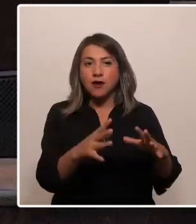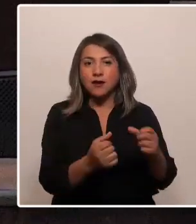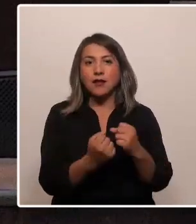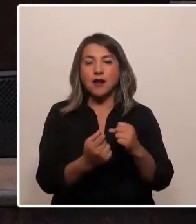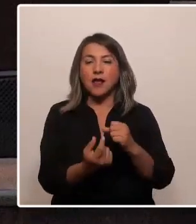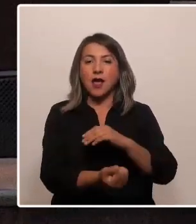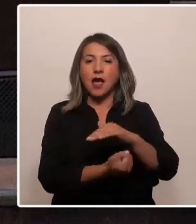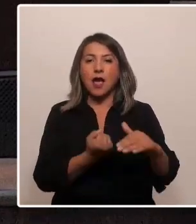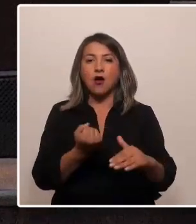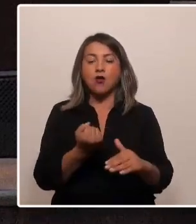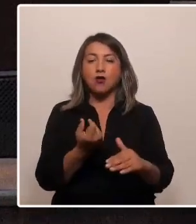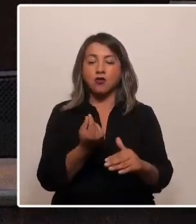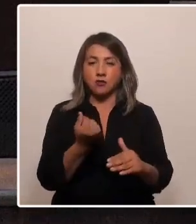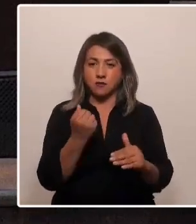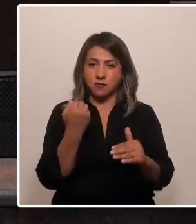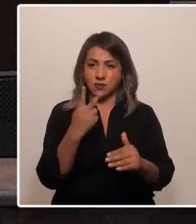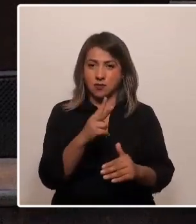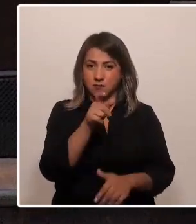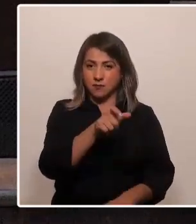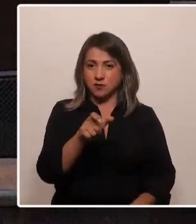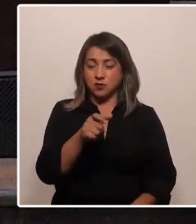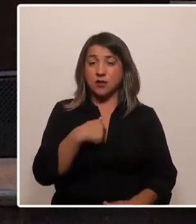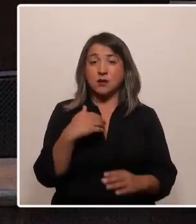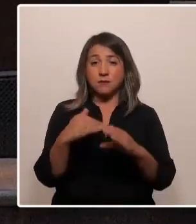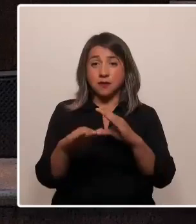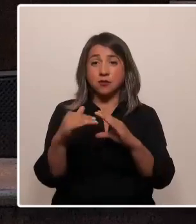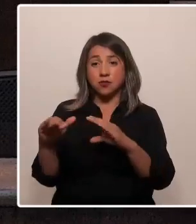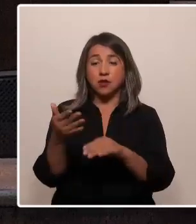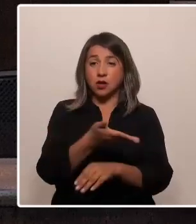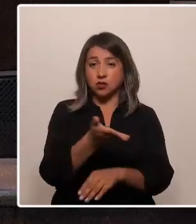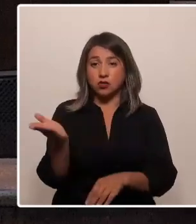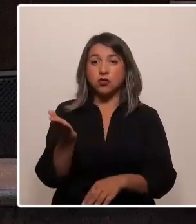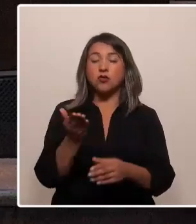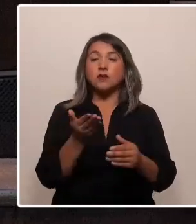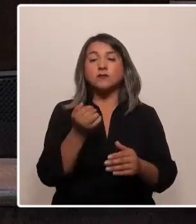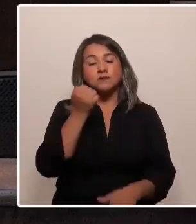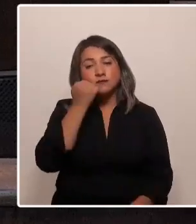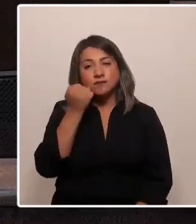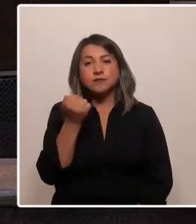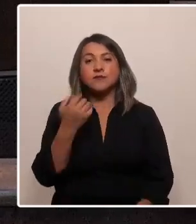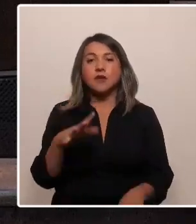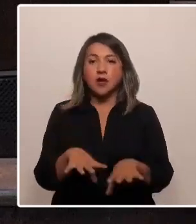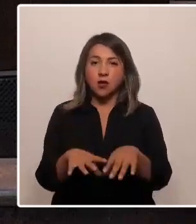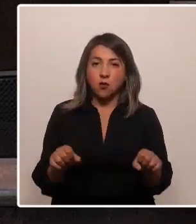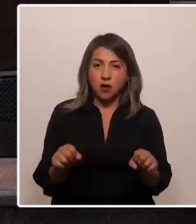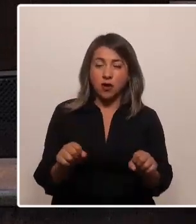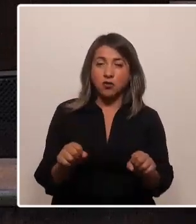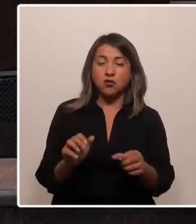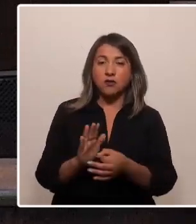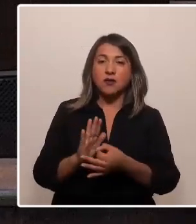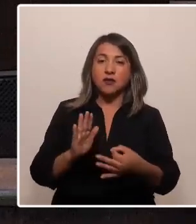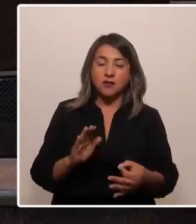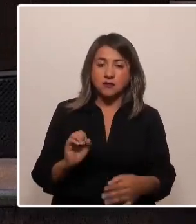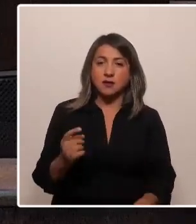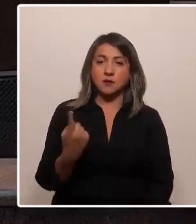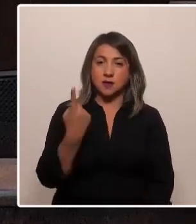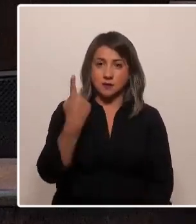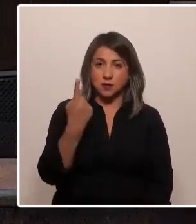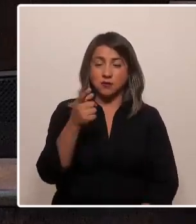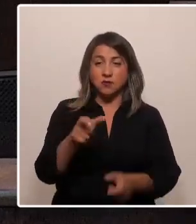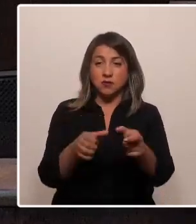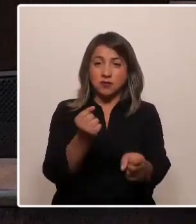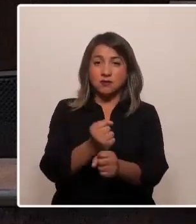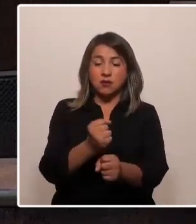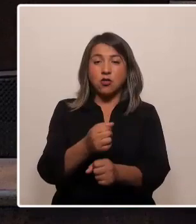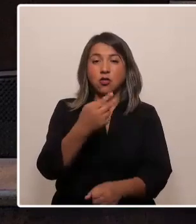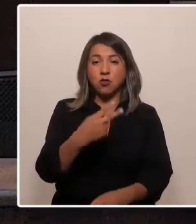ahorros de los trabajadores. Les he enviado un mail invitándolo fraternalmente a llegar a un acuerdo amistoso que establezca, uno, los trabajadores son